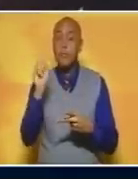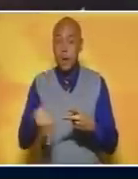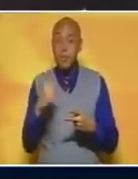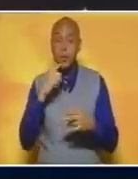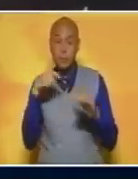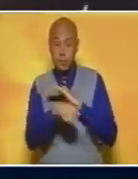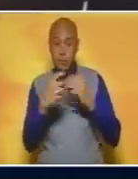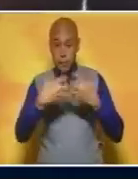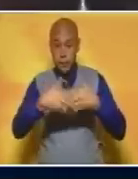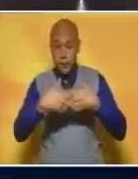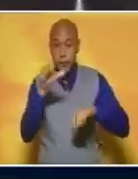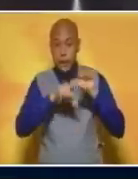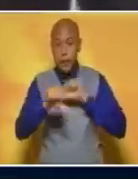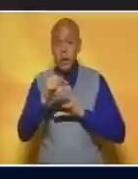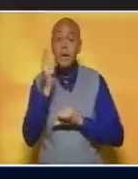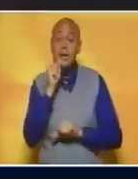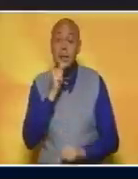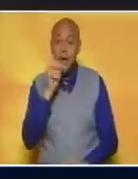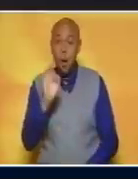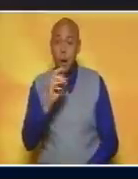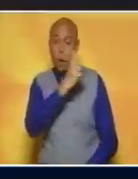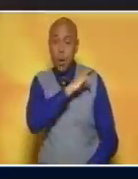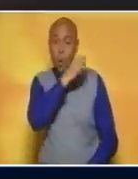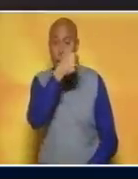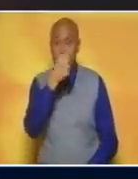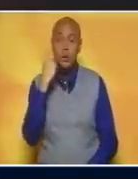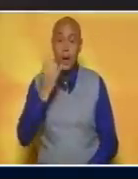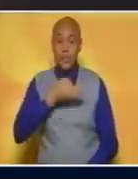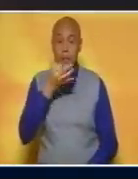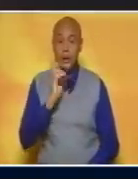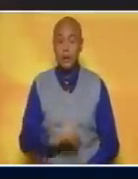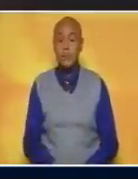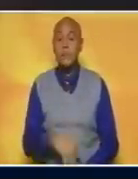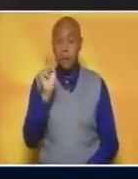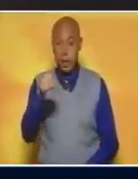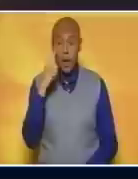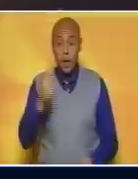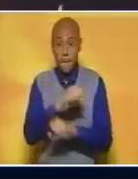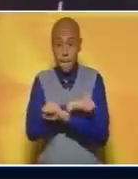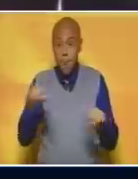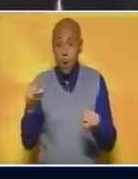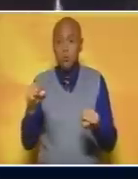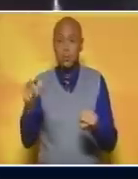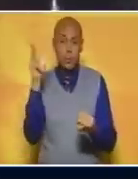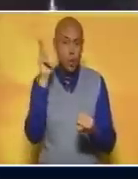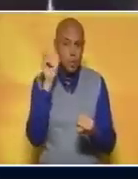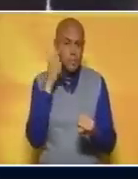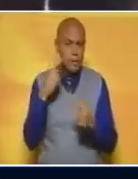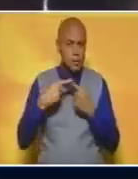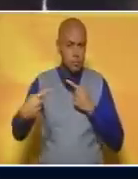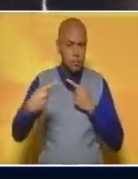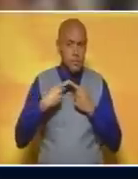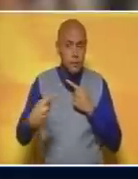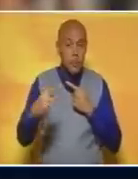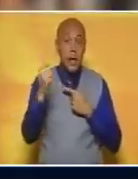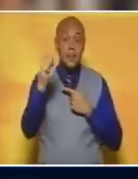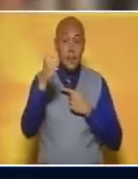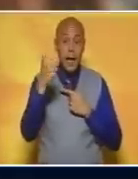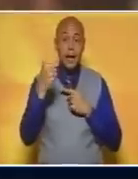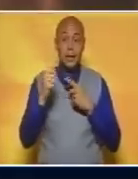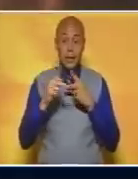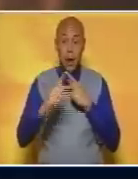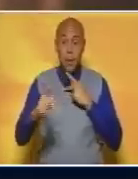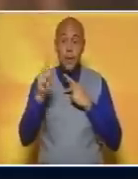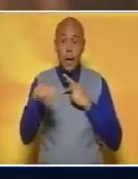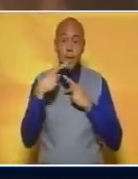planta siniestrada y era el jefe de turno de la tarde. La explosión se escuchó a una distancia de 10 kilómetros